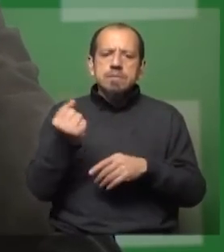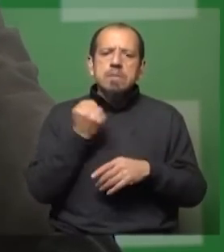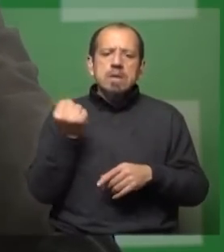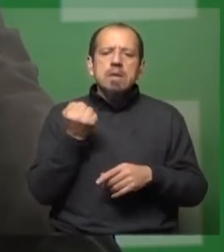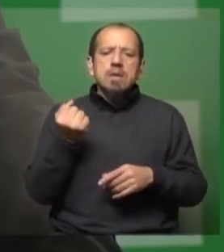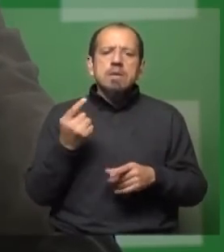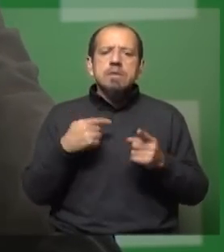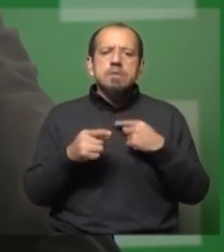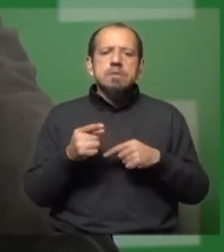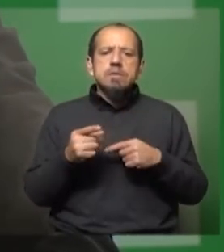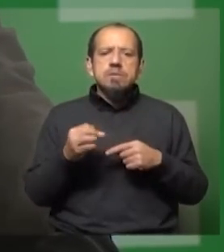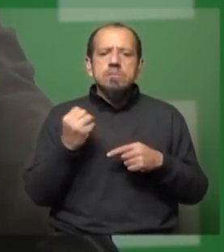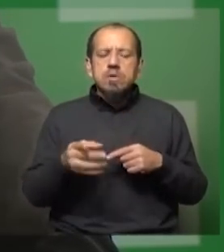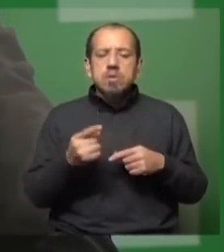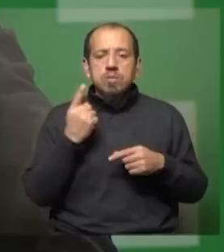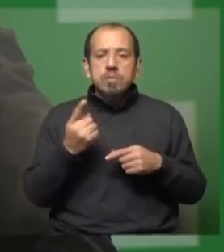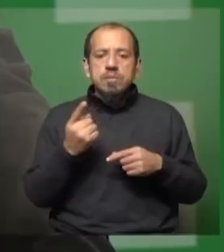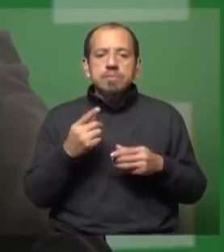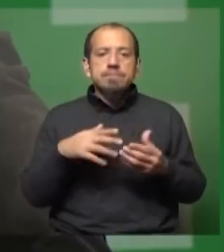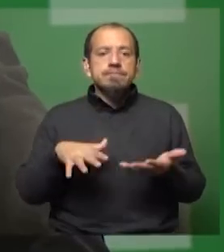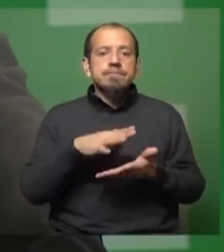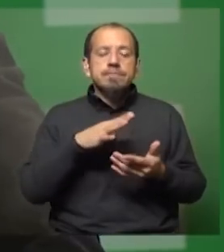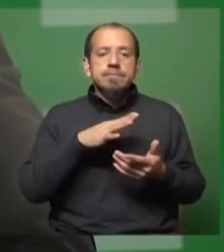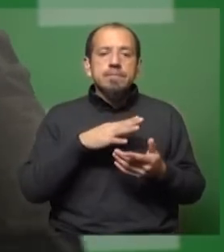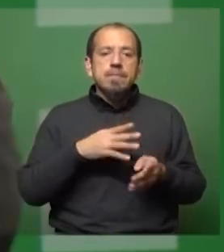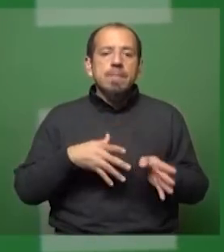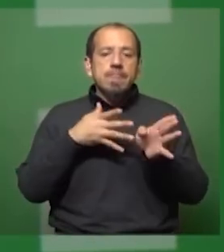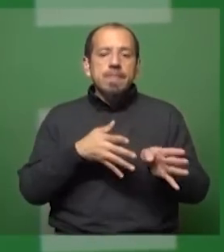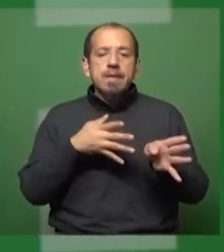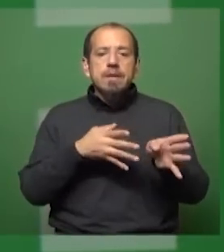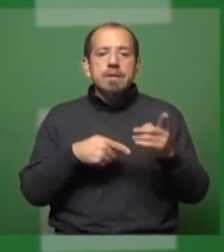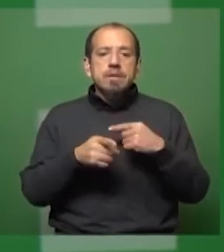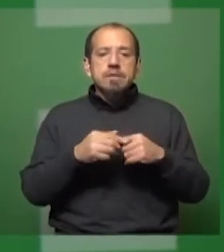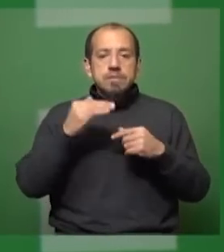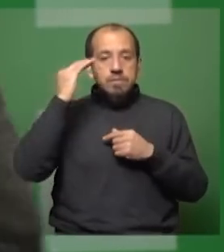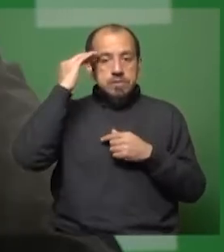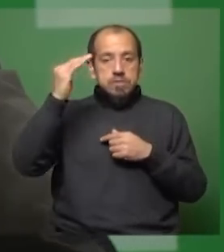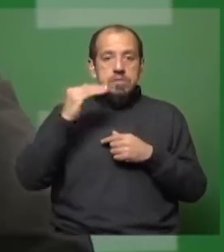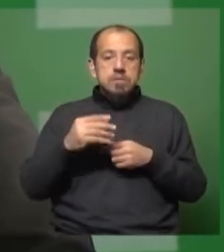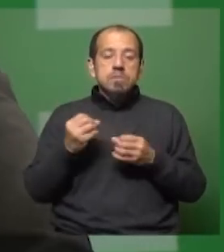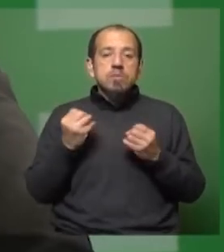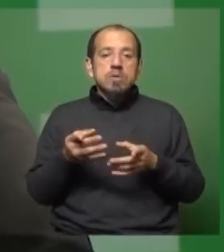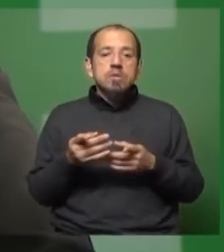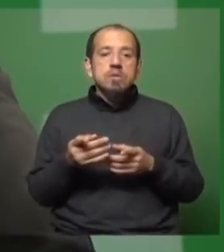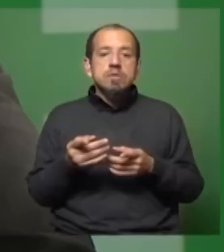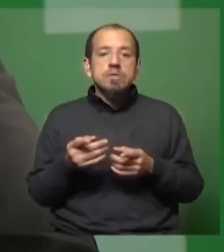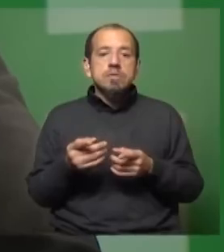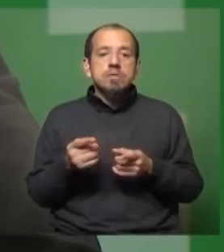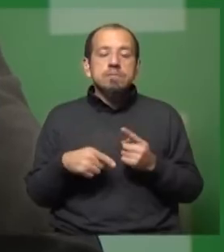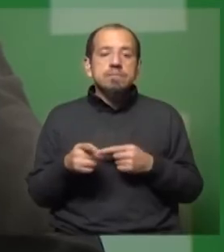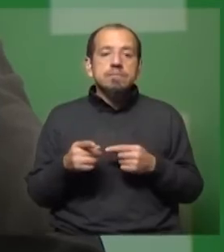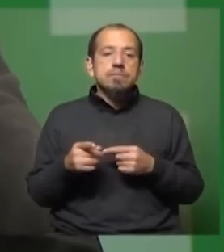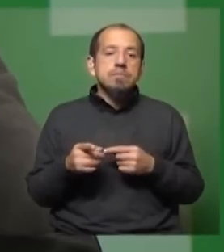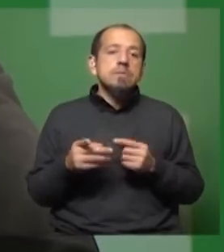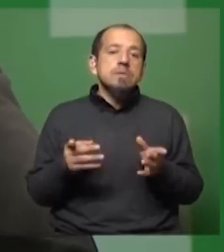el primer elemento de contexto es que hay una guerra típicamente militar por qué digo típicamente militar Porque después